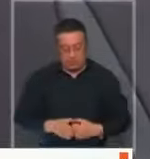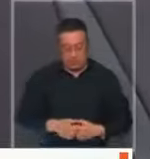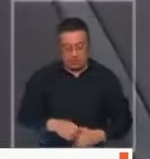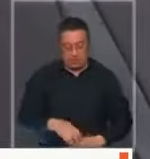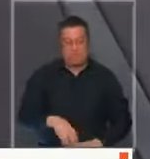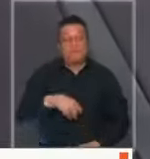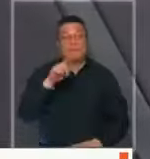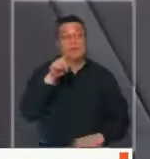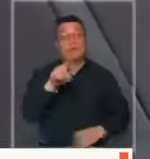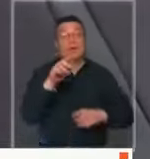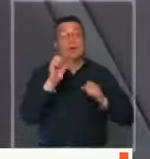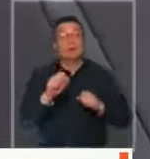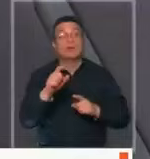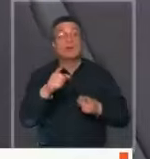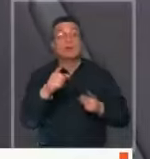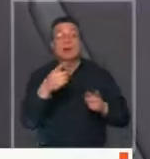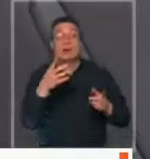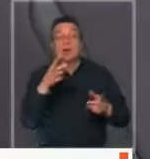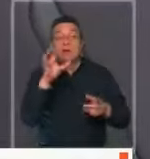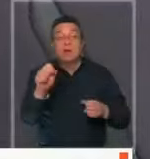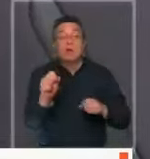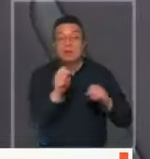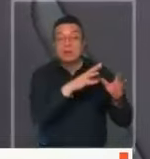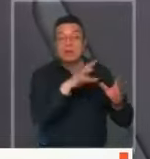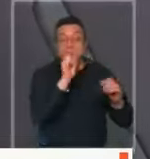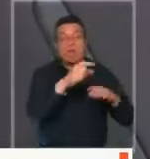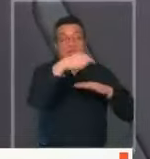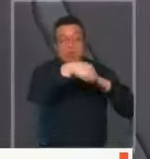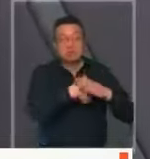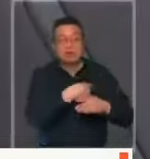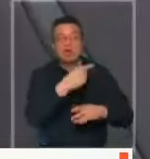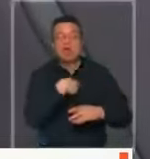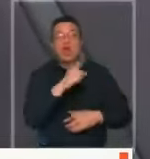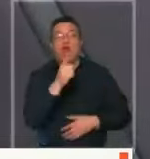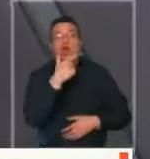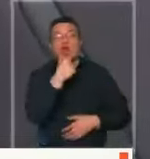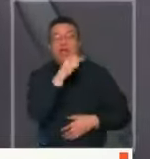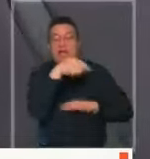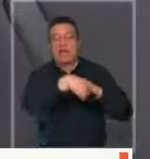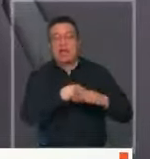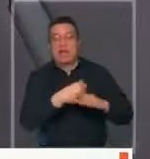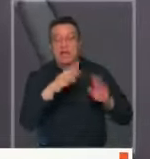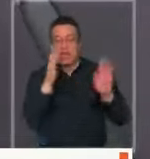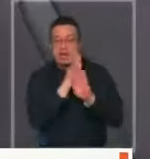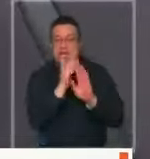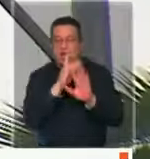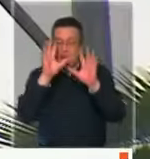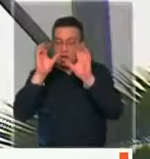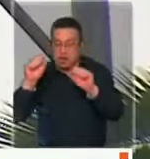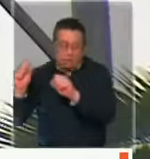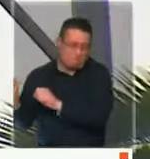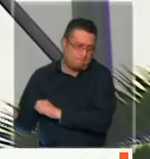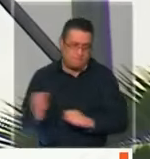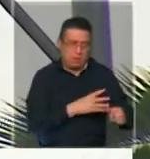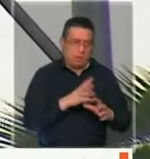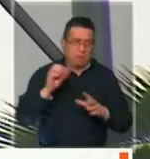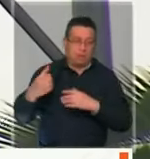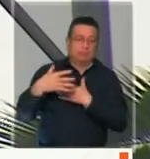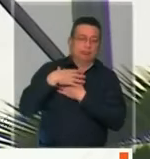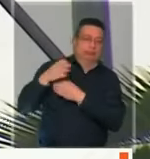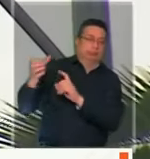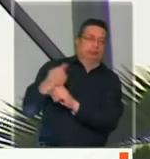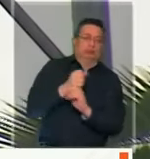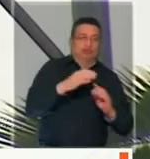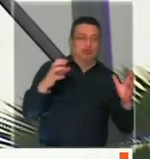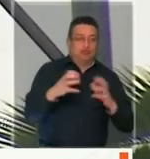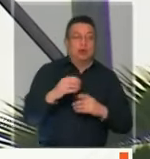lo puedan empujar más duro para que pueda entrar, porque él no quería entrar a la fuerza, no. O sea, lo metieron a la fuerza. Claves también son las pericias